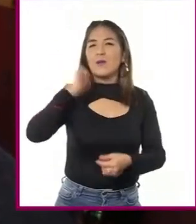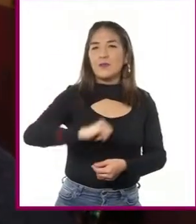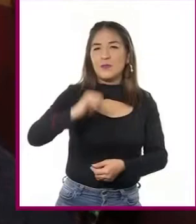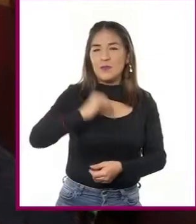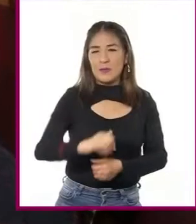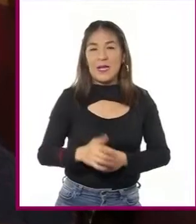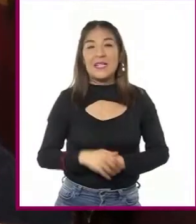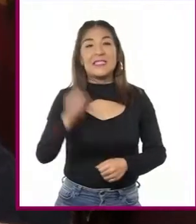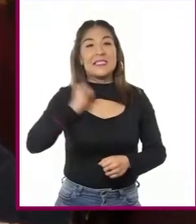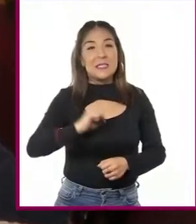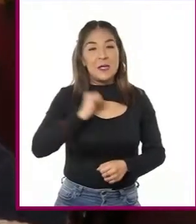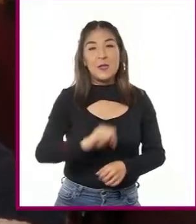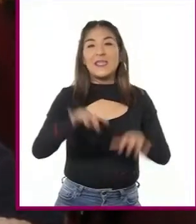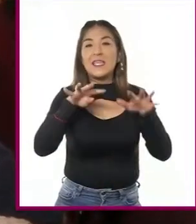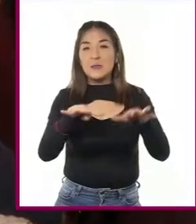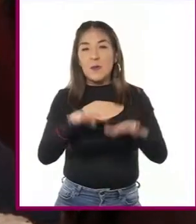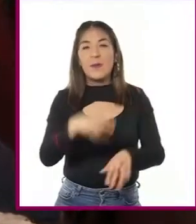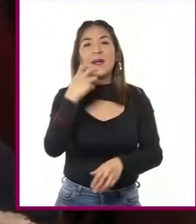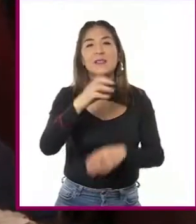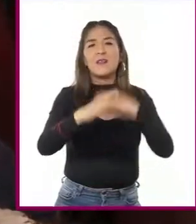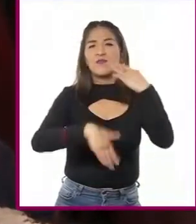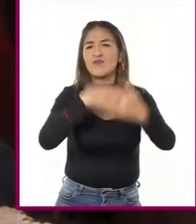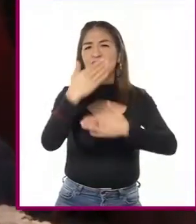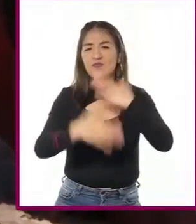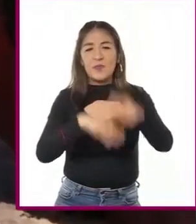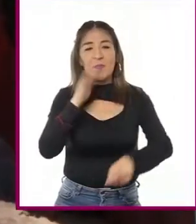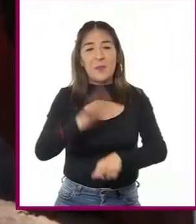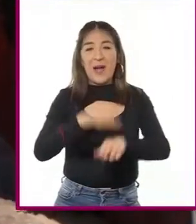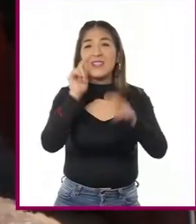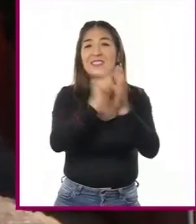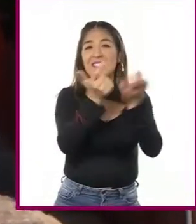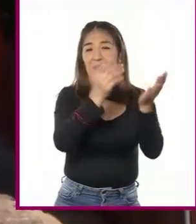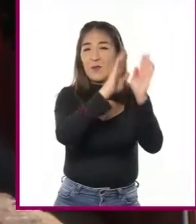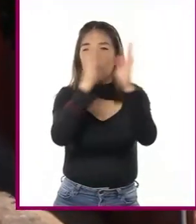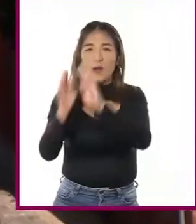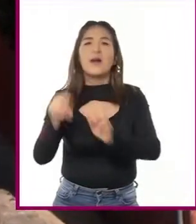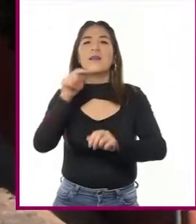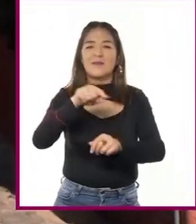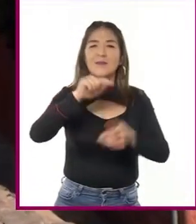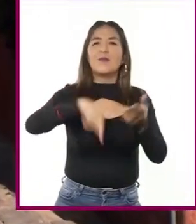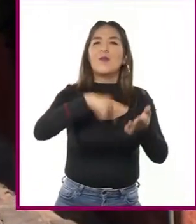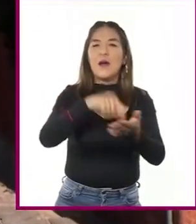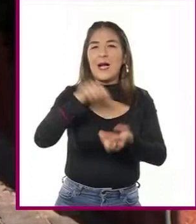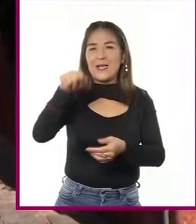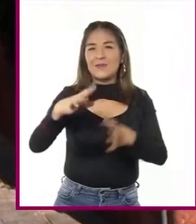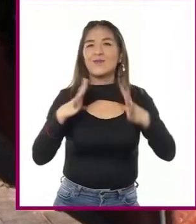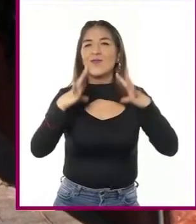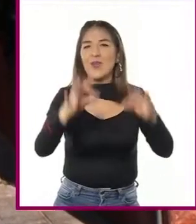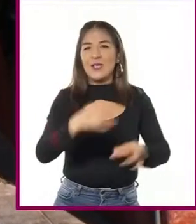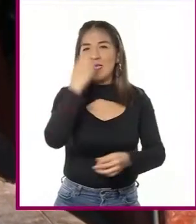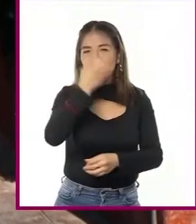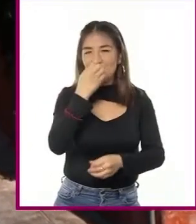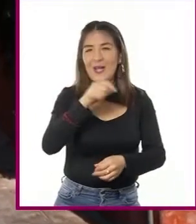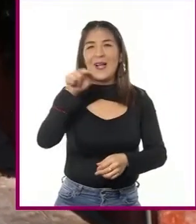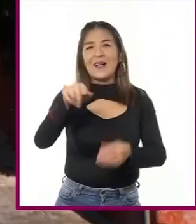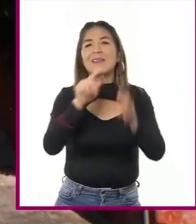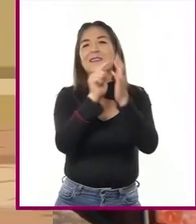En el siglo XIX, con el incremento del número de lectores, surgieron bibliotecas públicas, tal y como las conocemos hoy en